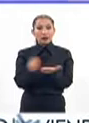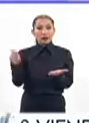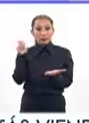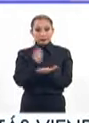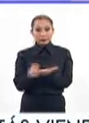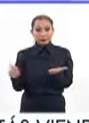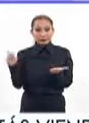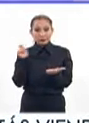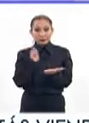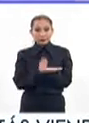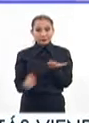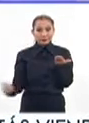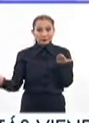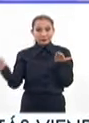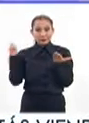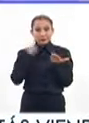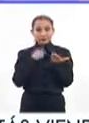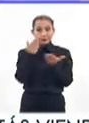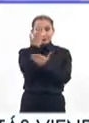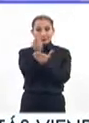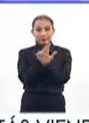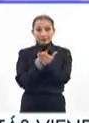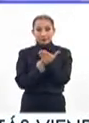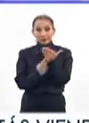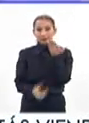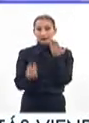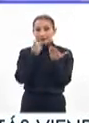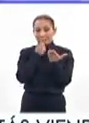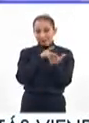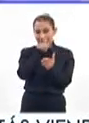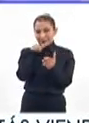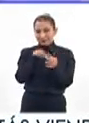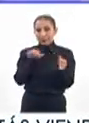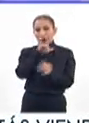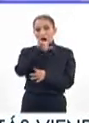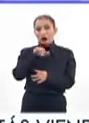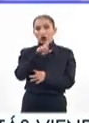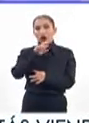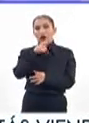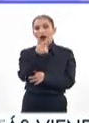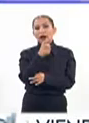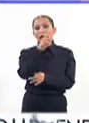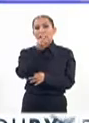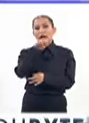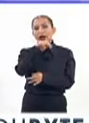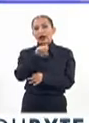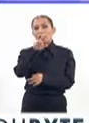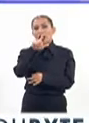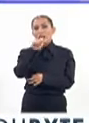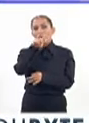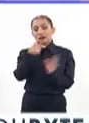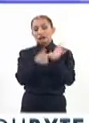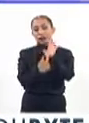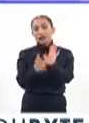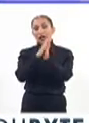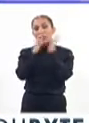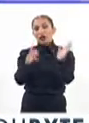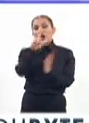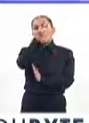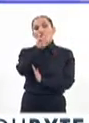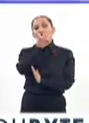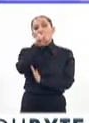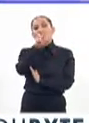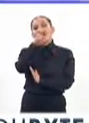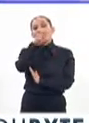escritor, cartonista, caricaturista, ya nos dirá él. El maestro Jorge René López nos viene a presentar el libro Lupercio